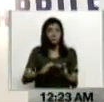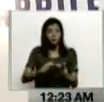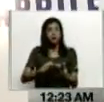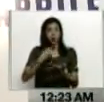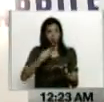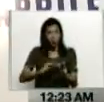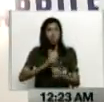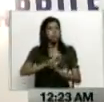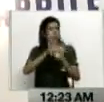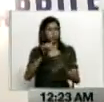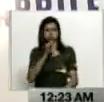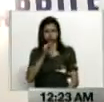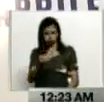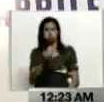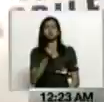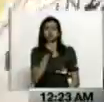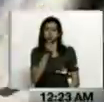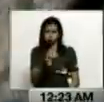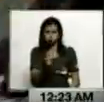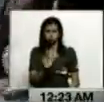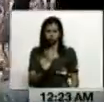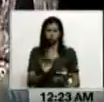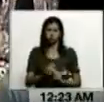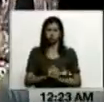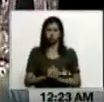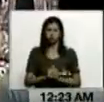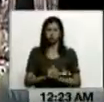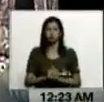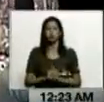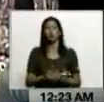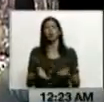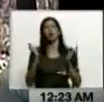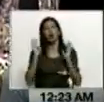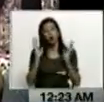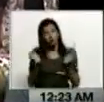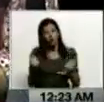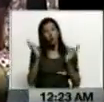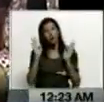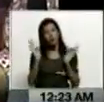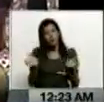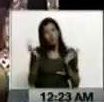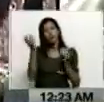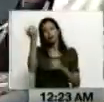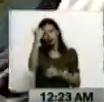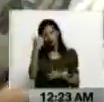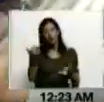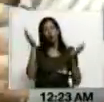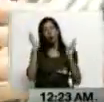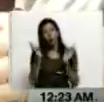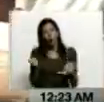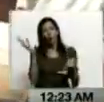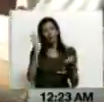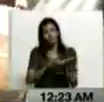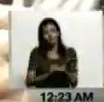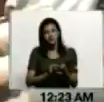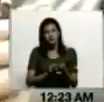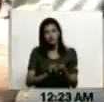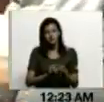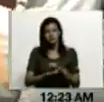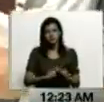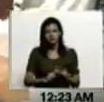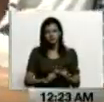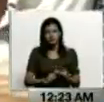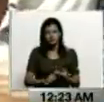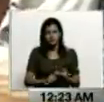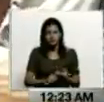lo vamos a decir con nombre y apellido vuelve el perro arrepentido porque en todo este